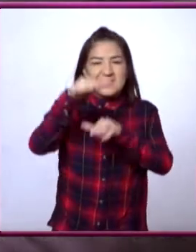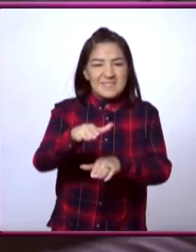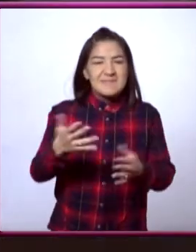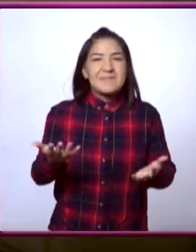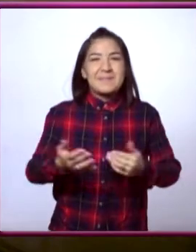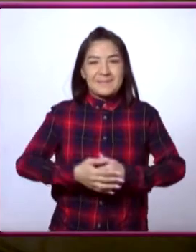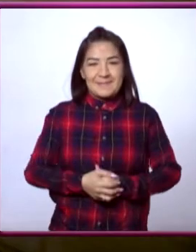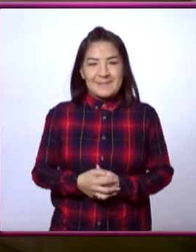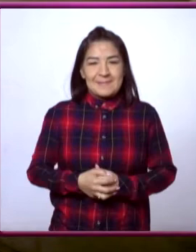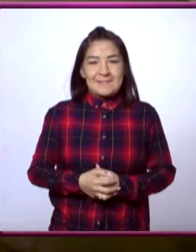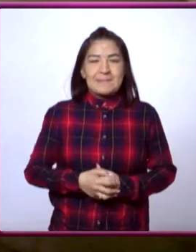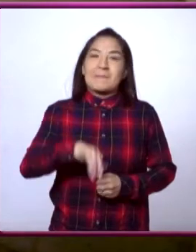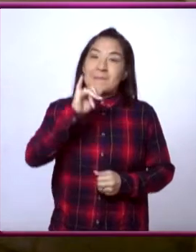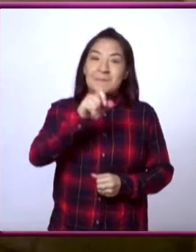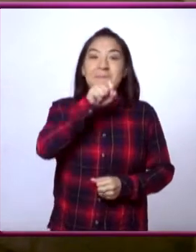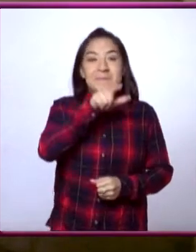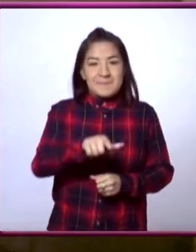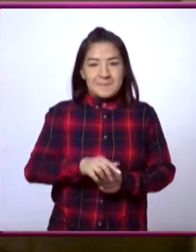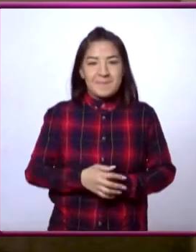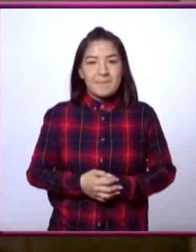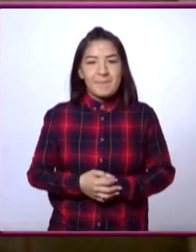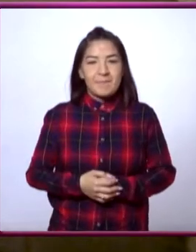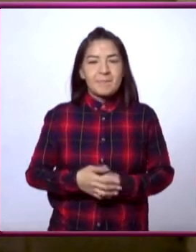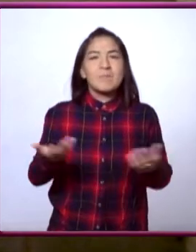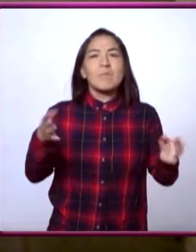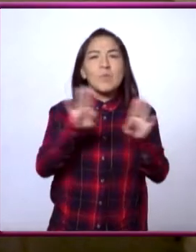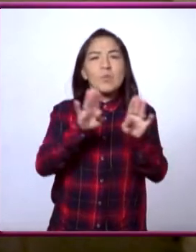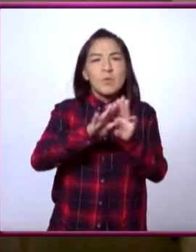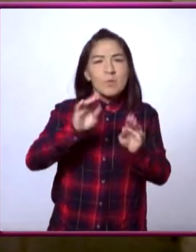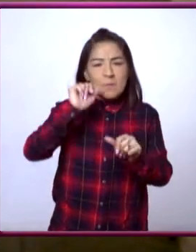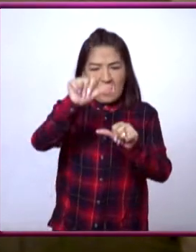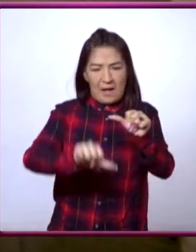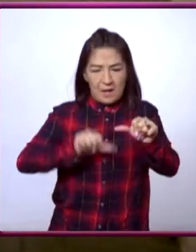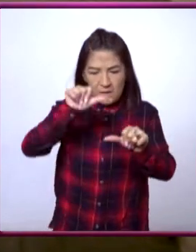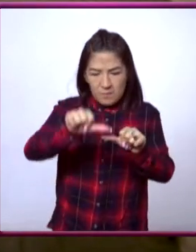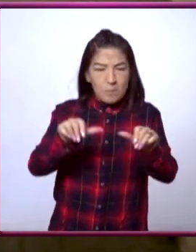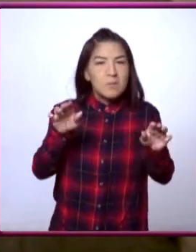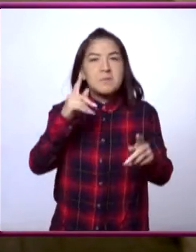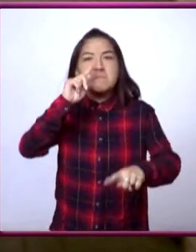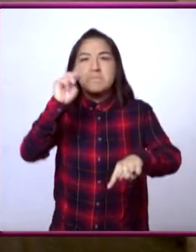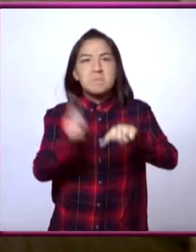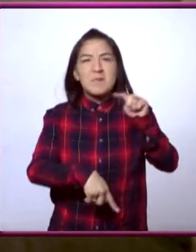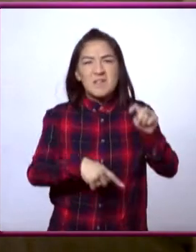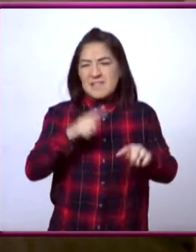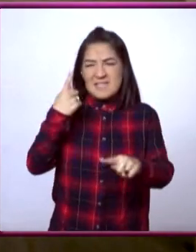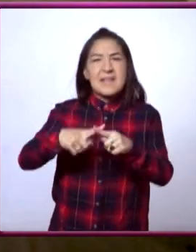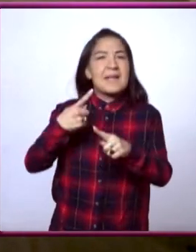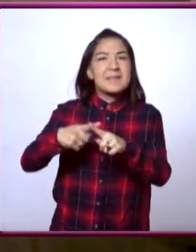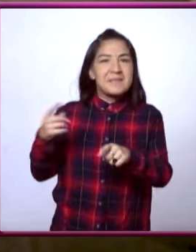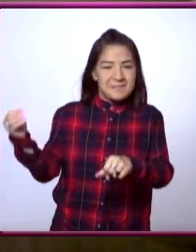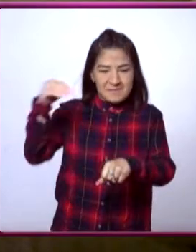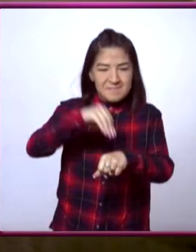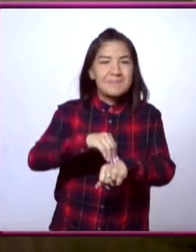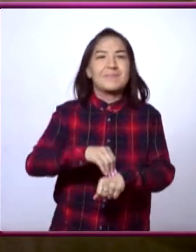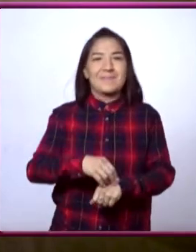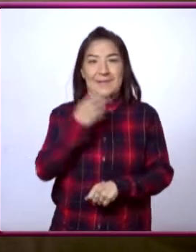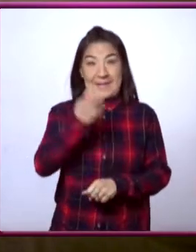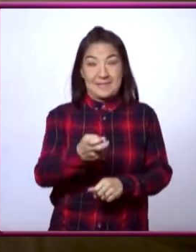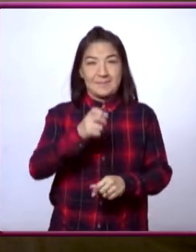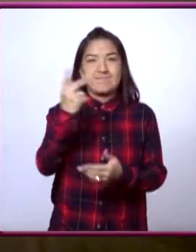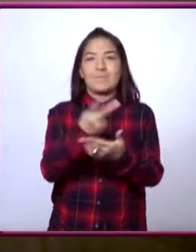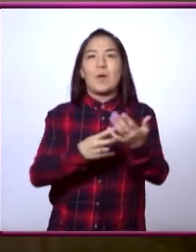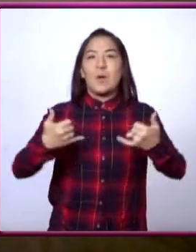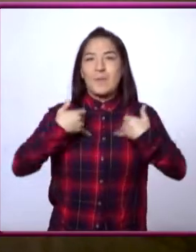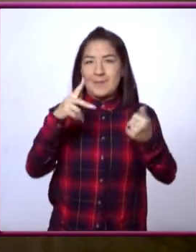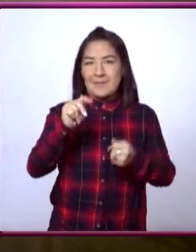asunto. Sin olvidar, claro está, cómo es que el átomo dejó de ser átomo. ¿Quién le quitó su lugar? Esto es Jóvenes en TV